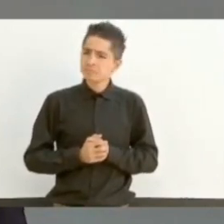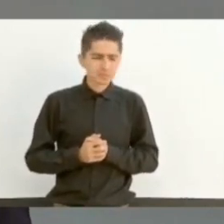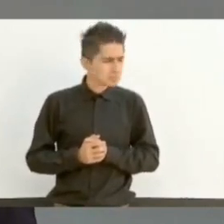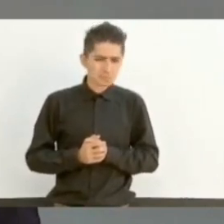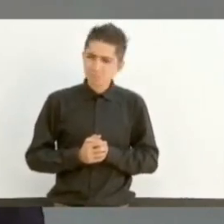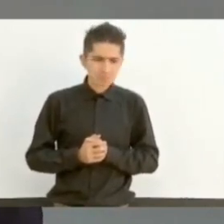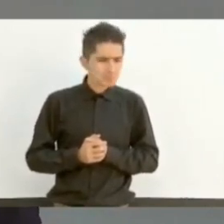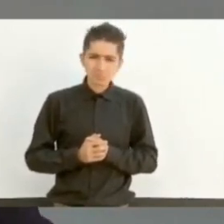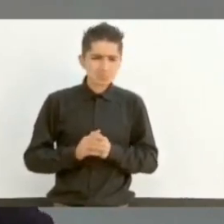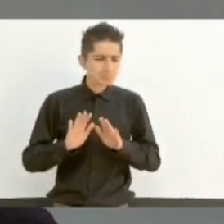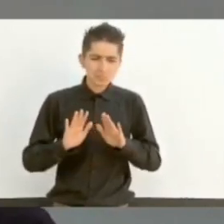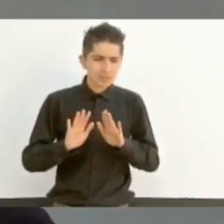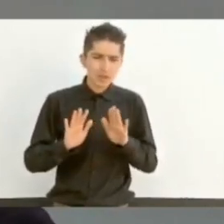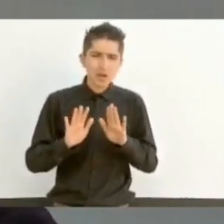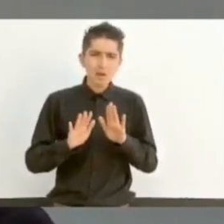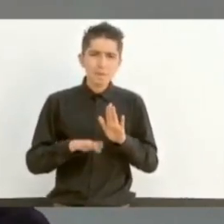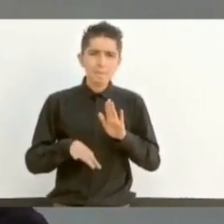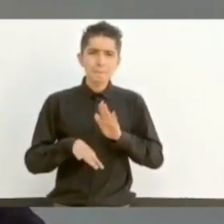sigan creciendo,